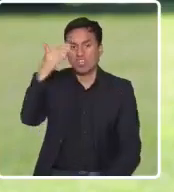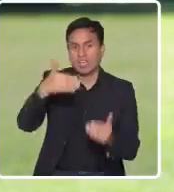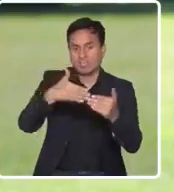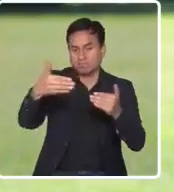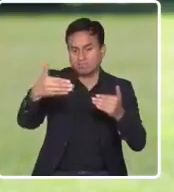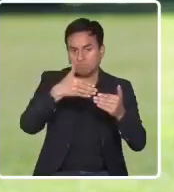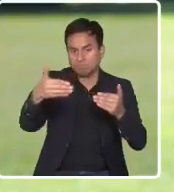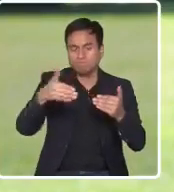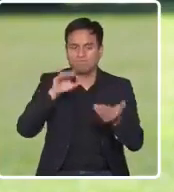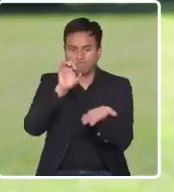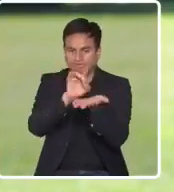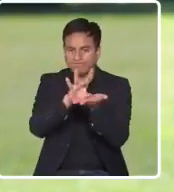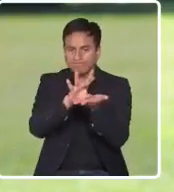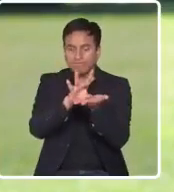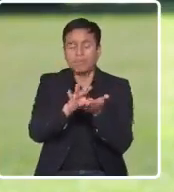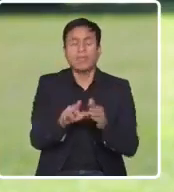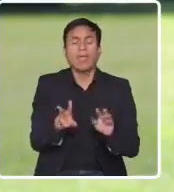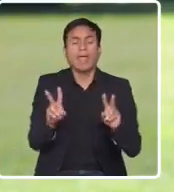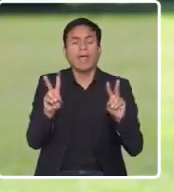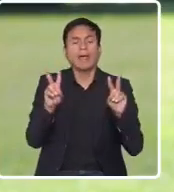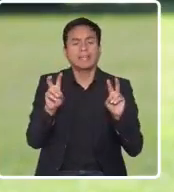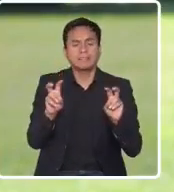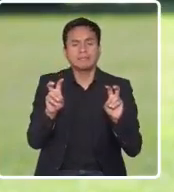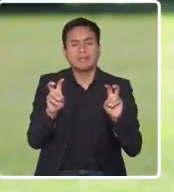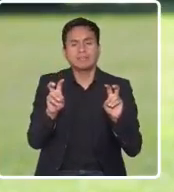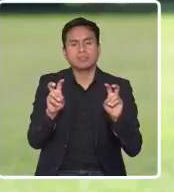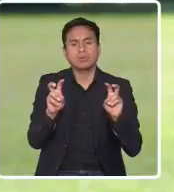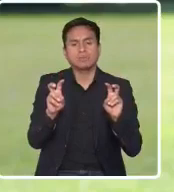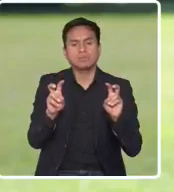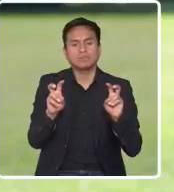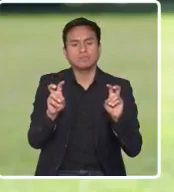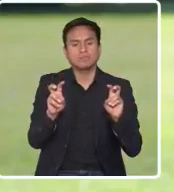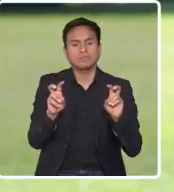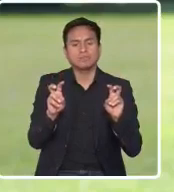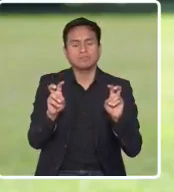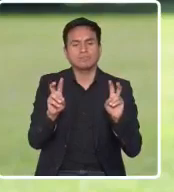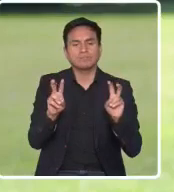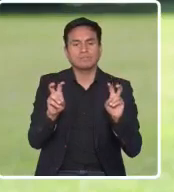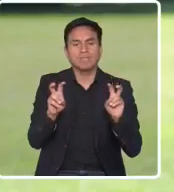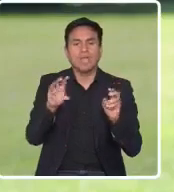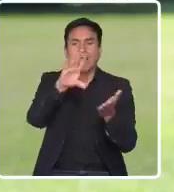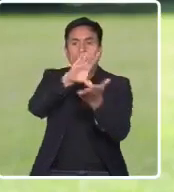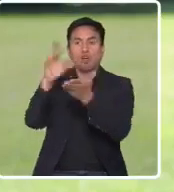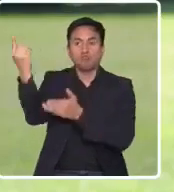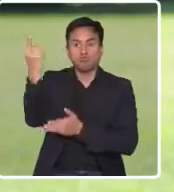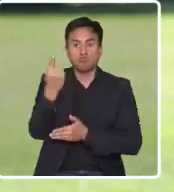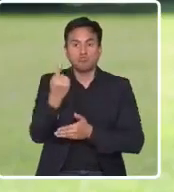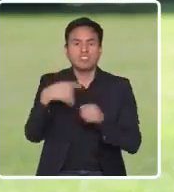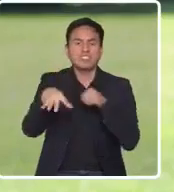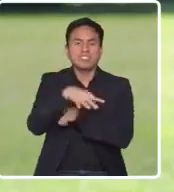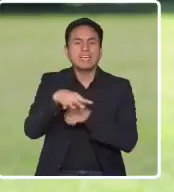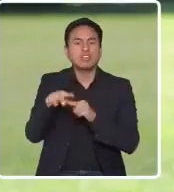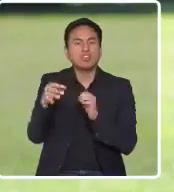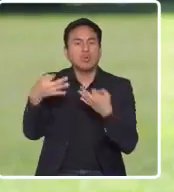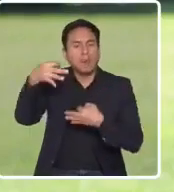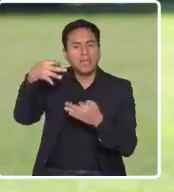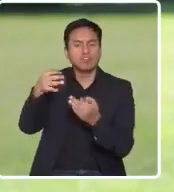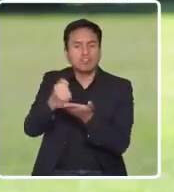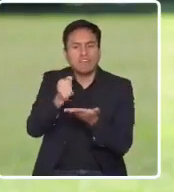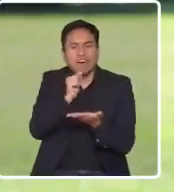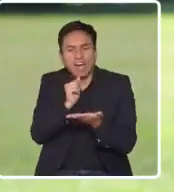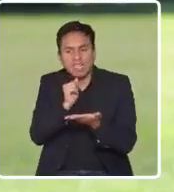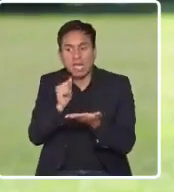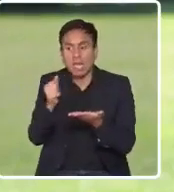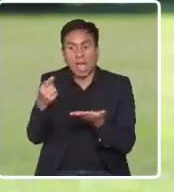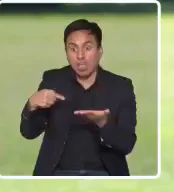5 días. Y respecto a los extranjeros que estén en situación irregular y no